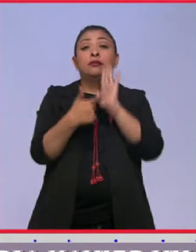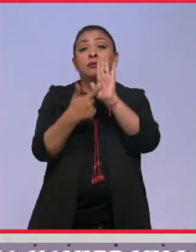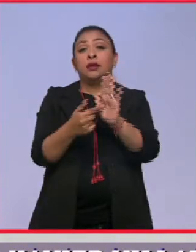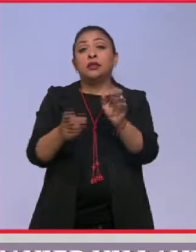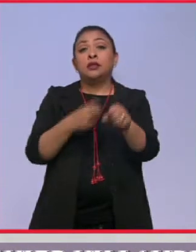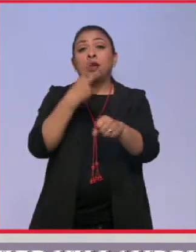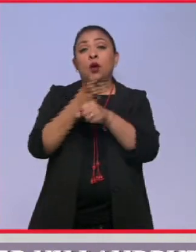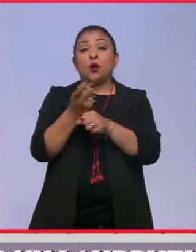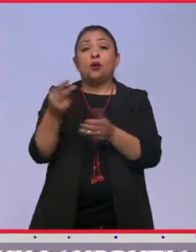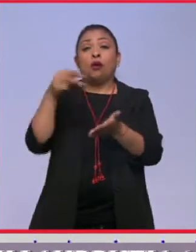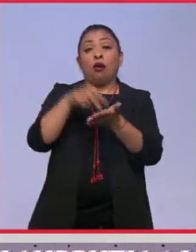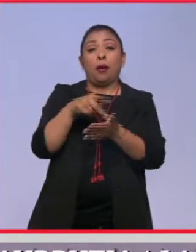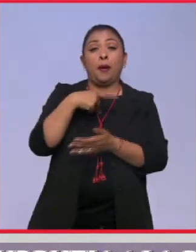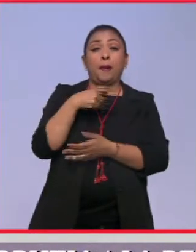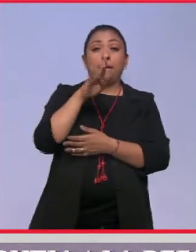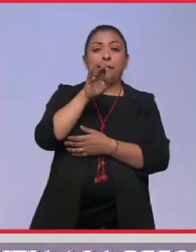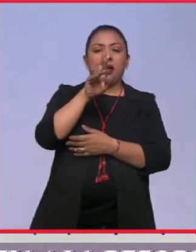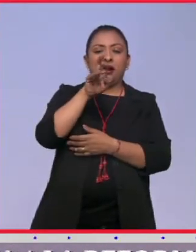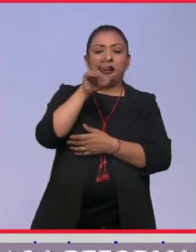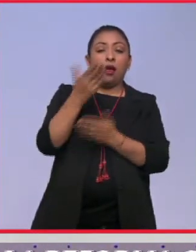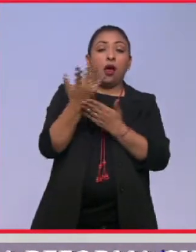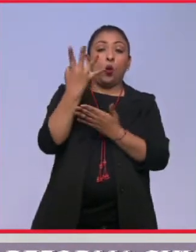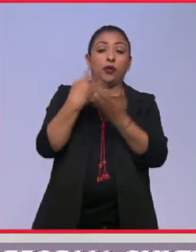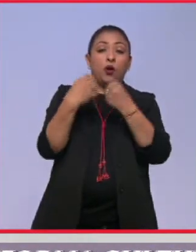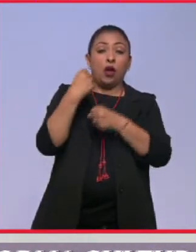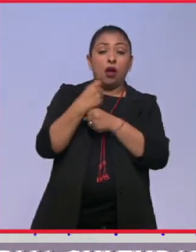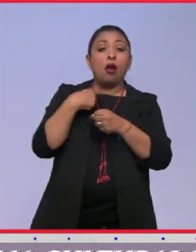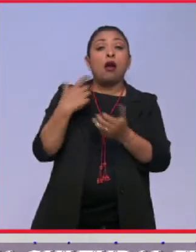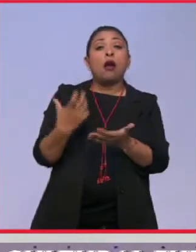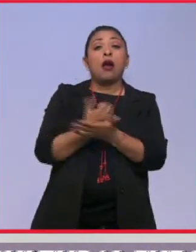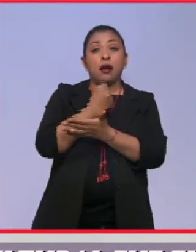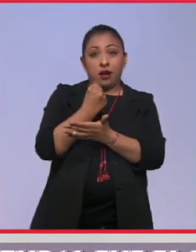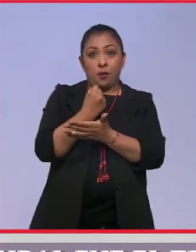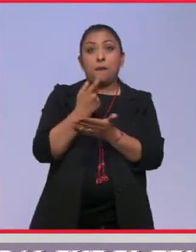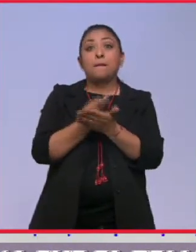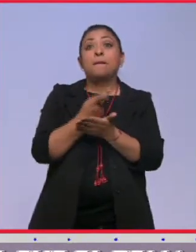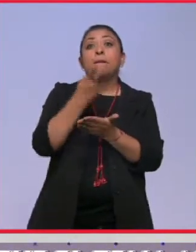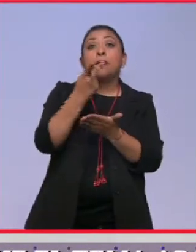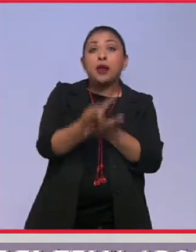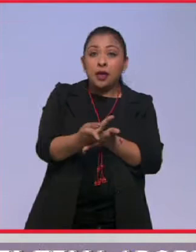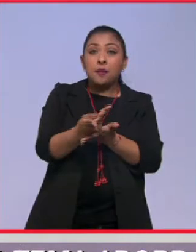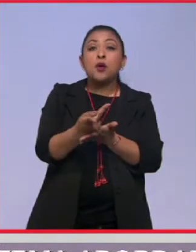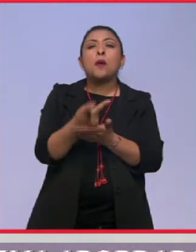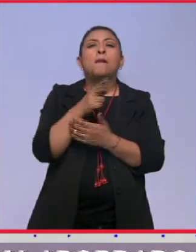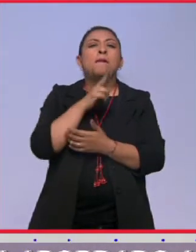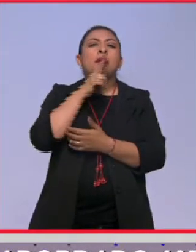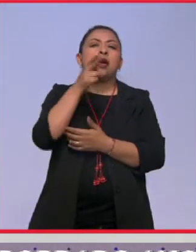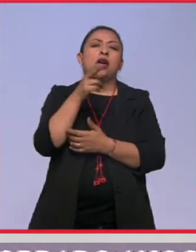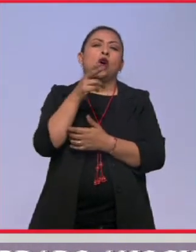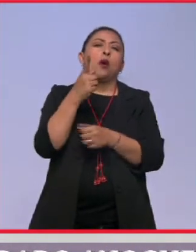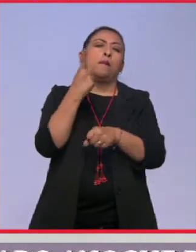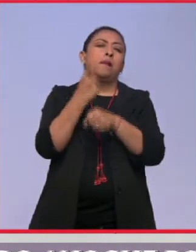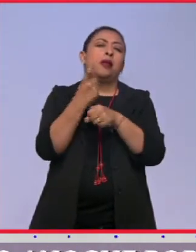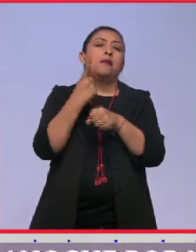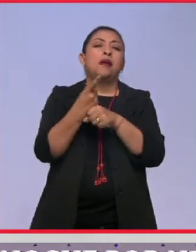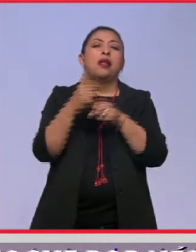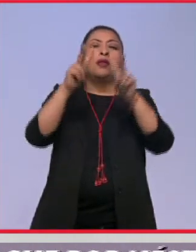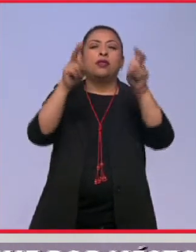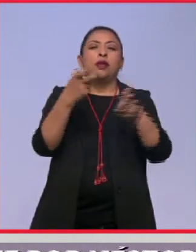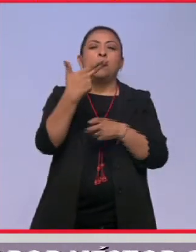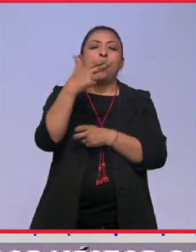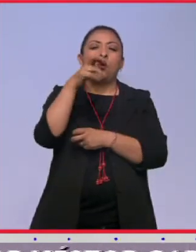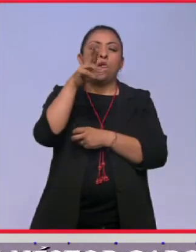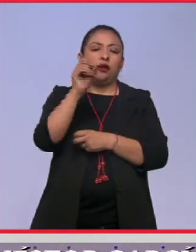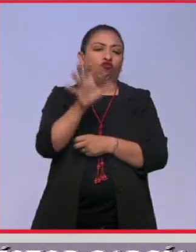en Berlinale. La primera vez fue hace cuatro años cuando ganó su premio a la mejor ópera prima por Güeros y